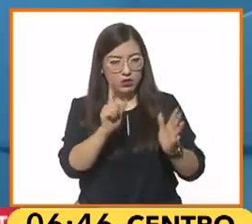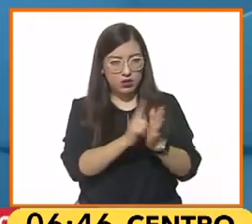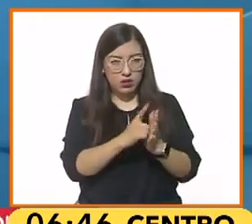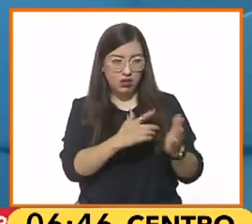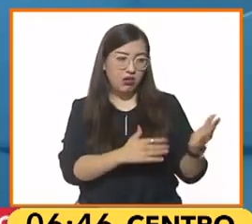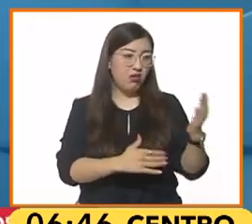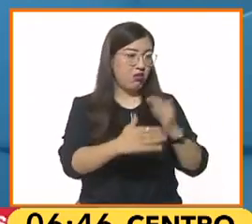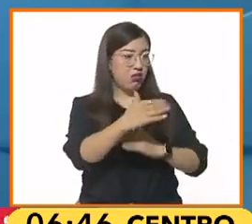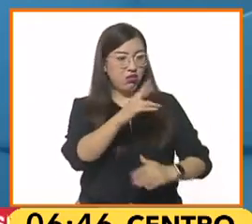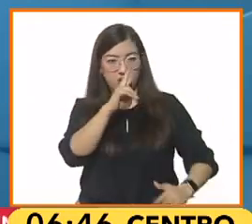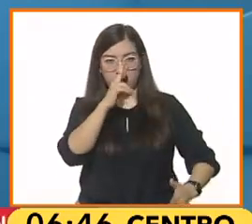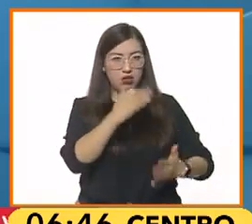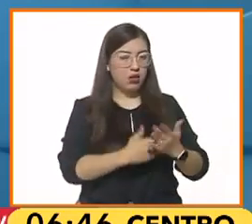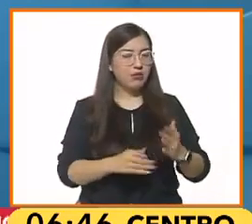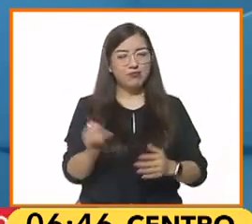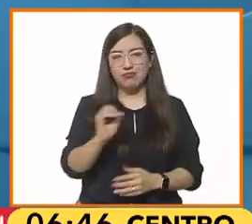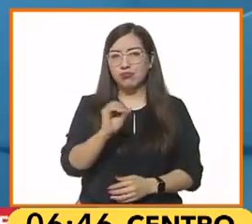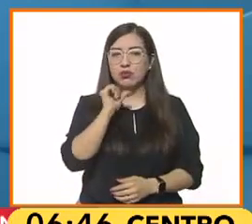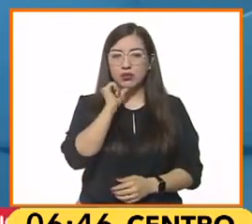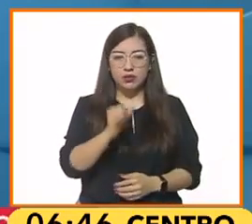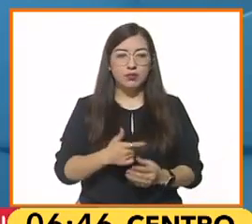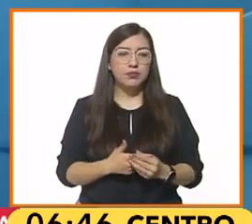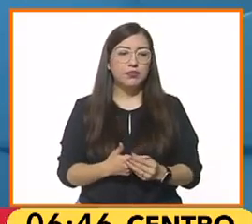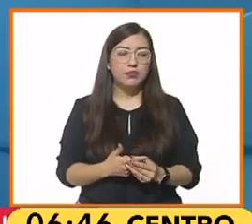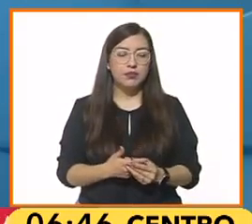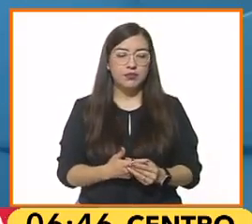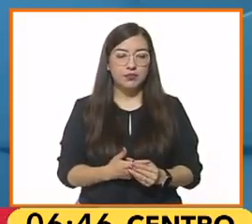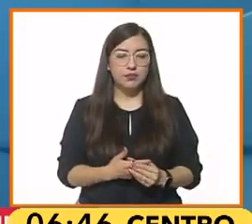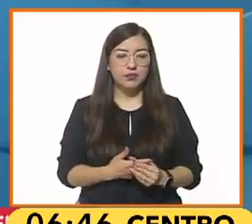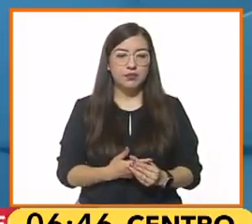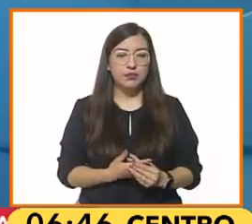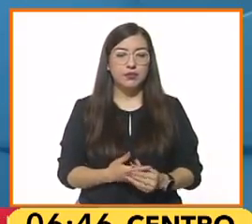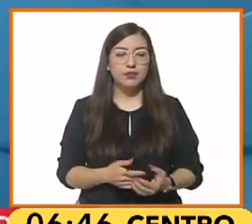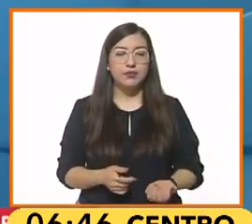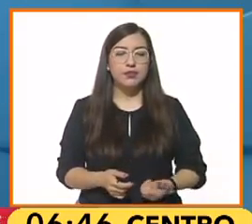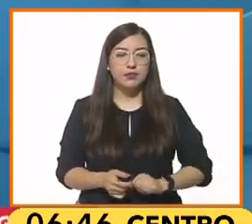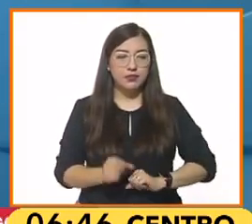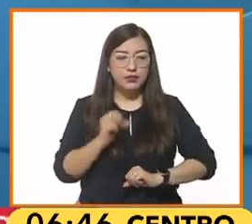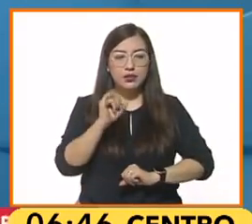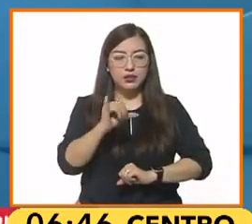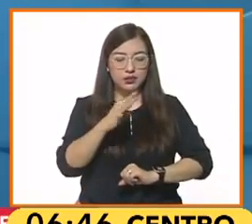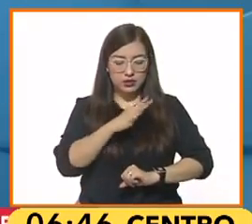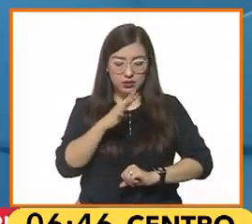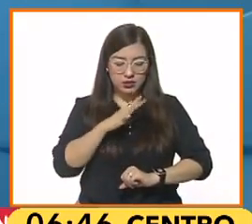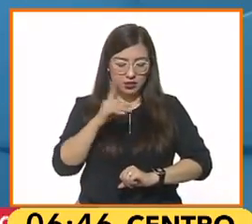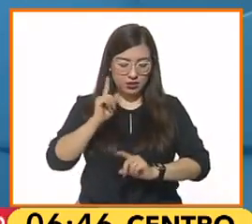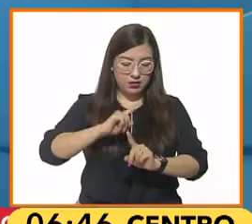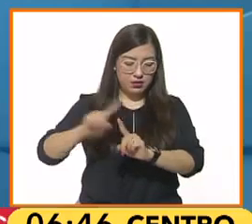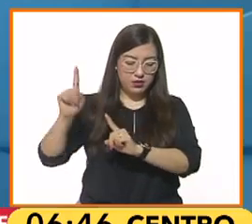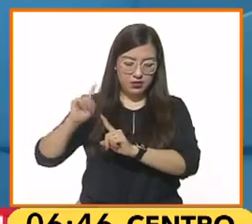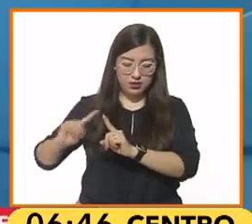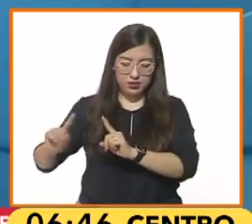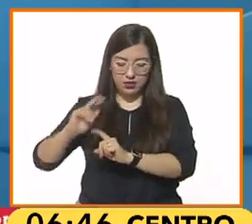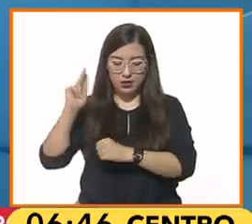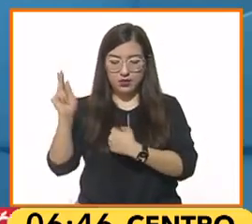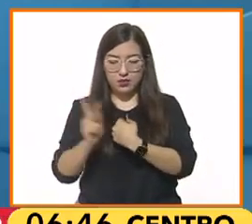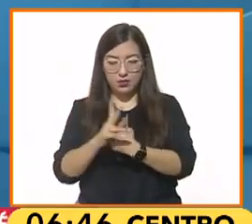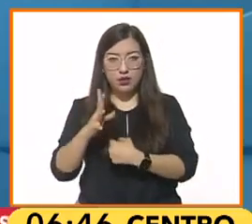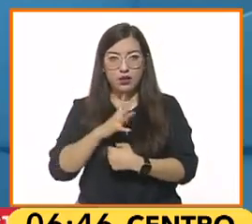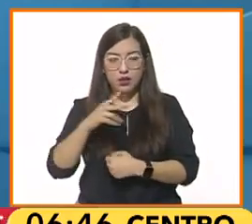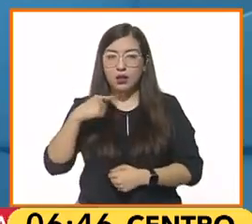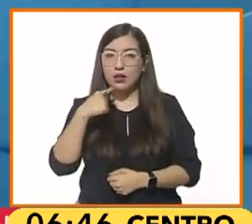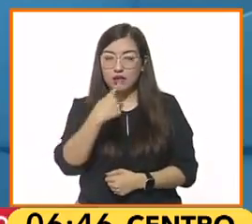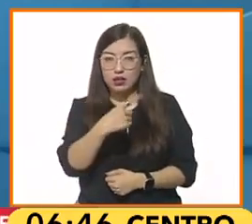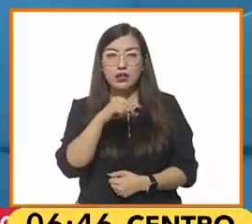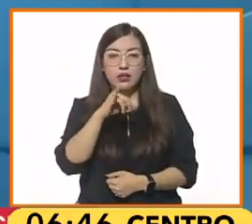hemos fallado, reconocen autoridades importantes de Naciones Unidas y ahora tenemos, dice, la obligación